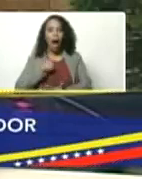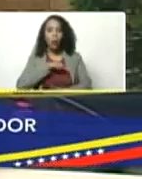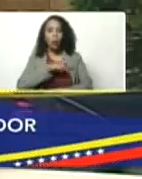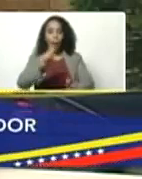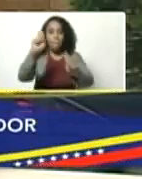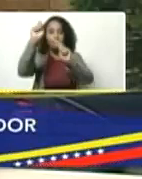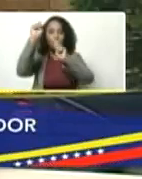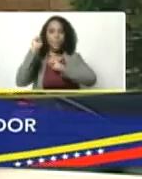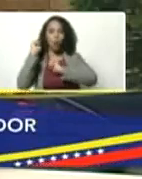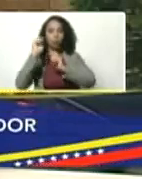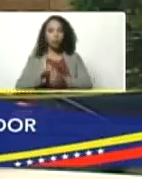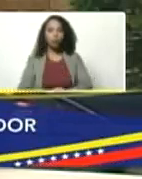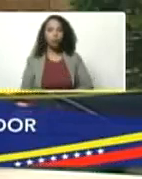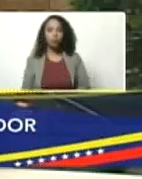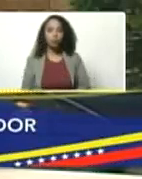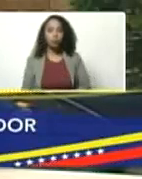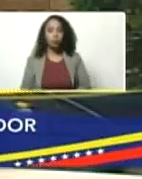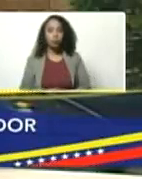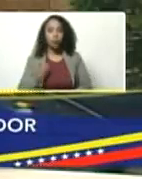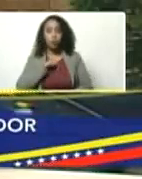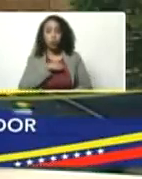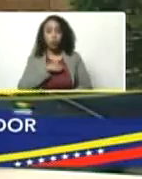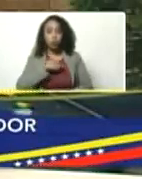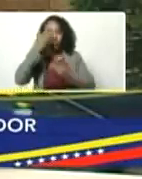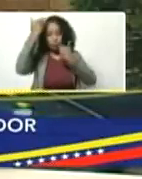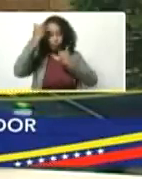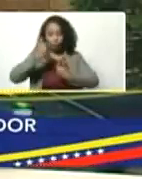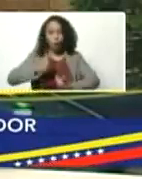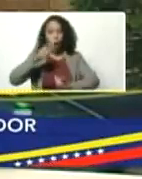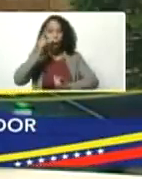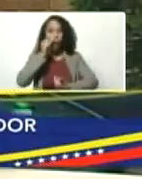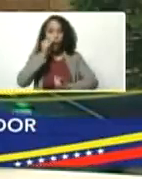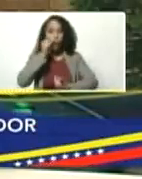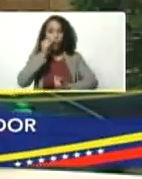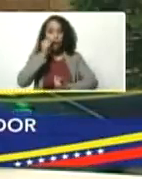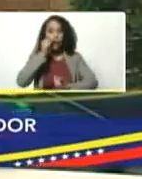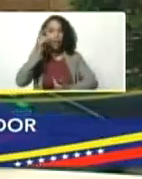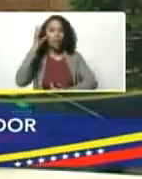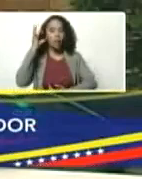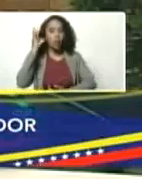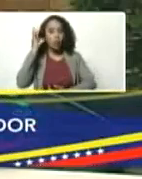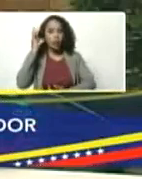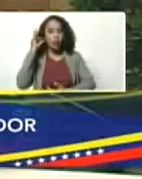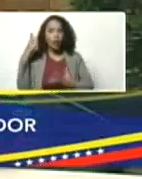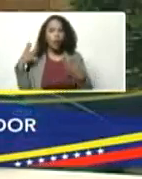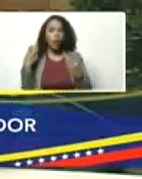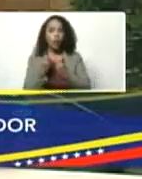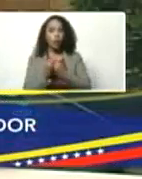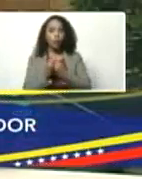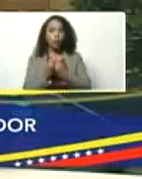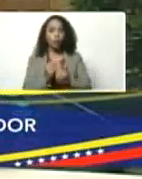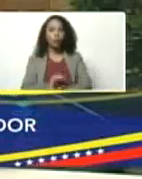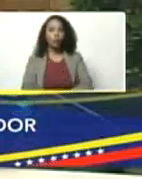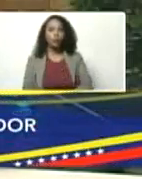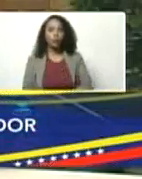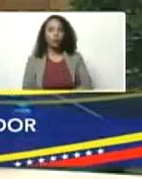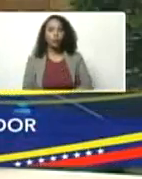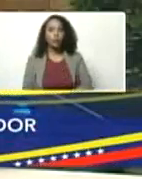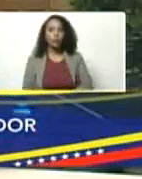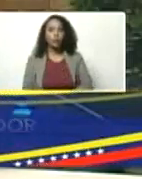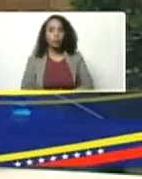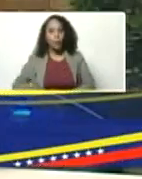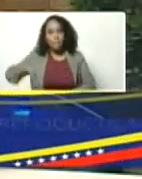herencia, somos hombres y me acompañan mujeres